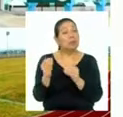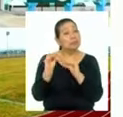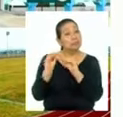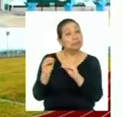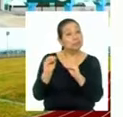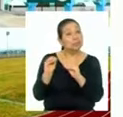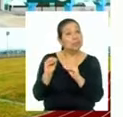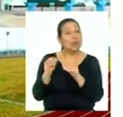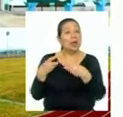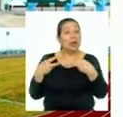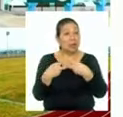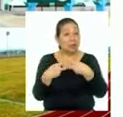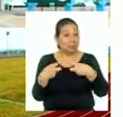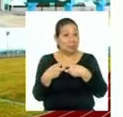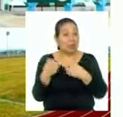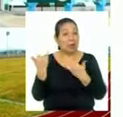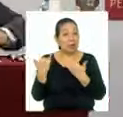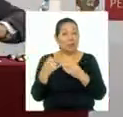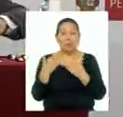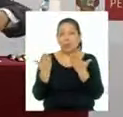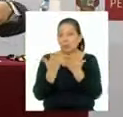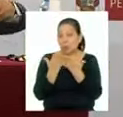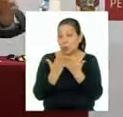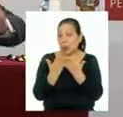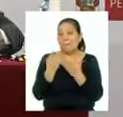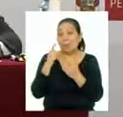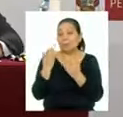manera semivirtual en esta escuela.